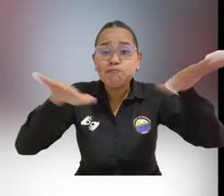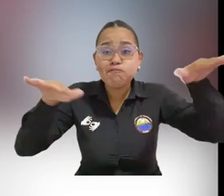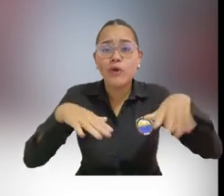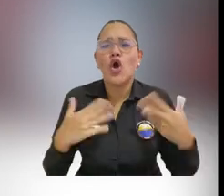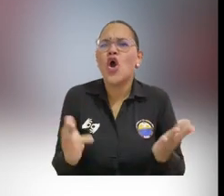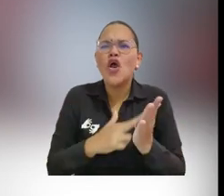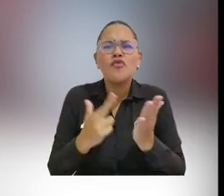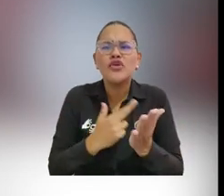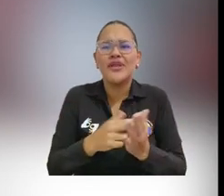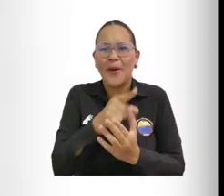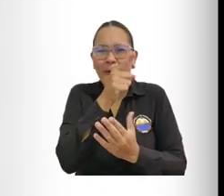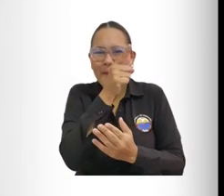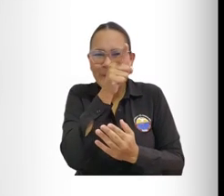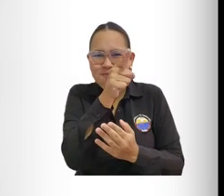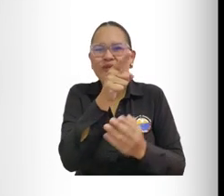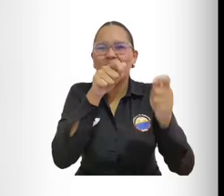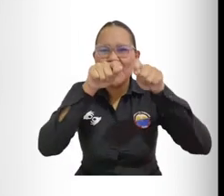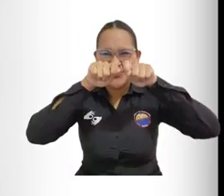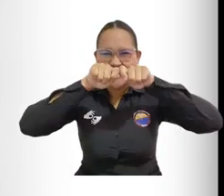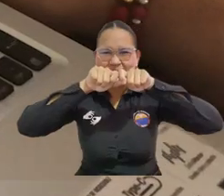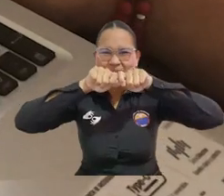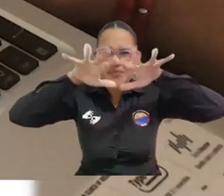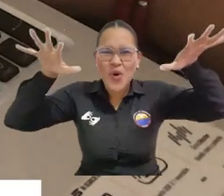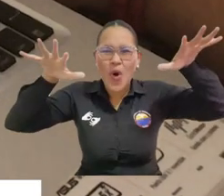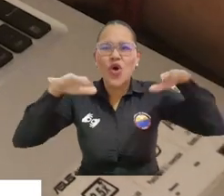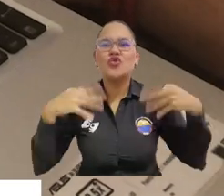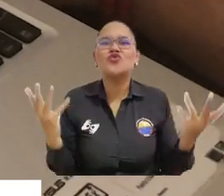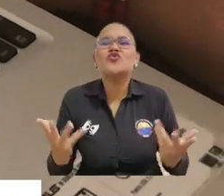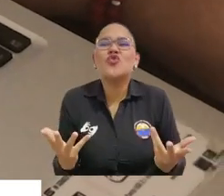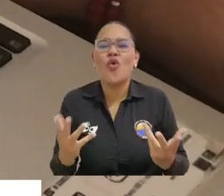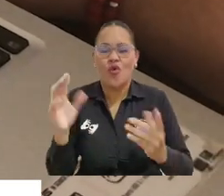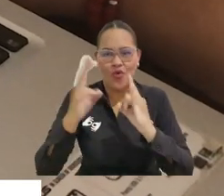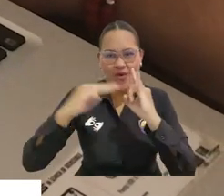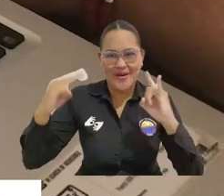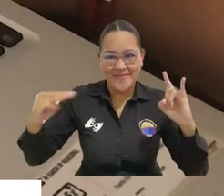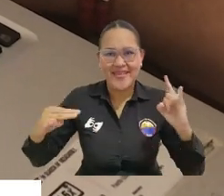revistas de divulgación en el sitio editorial.unca.edu.ar